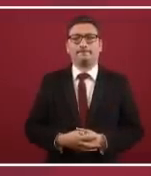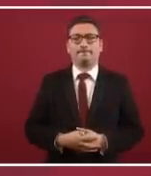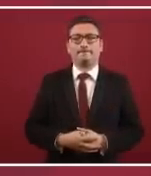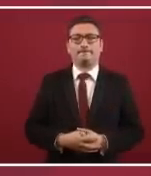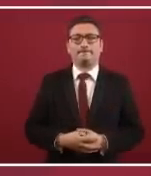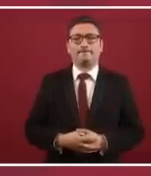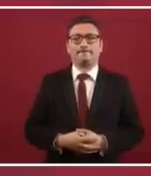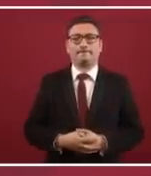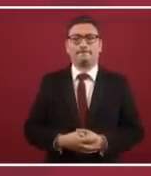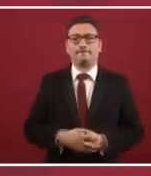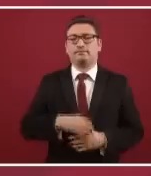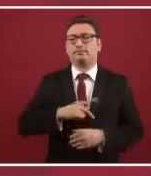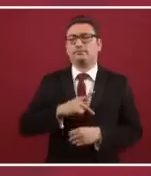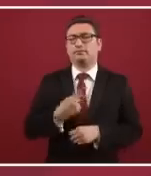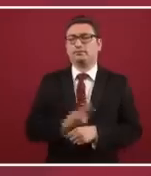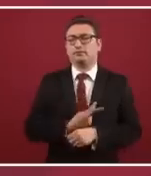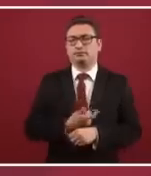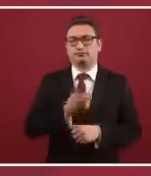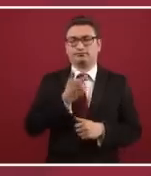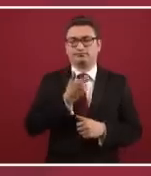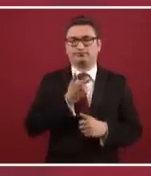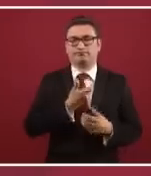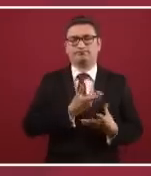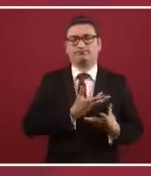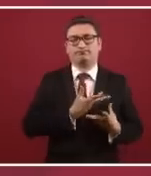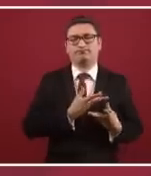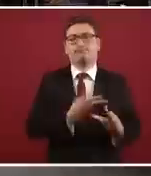¿Qué sucedió? Se derrochó el dinero,